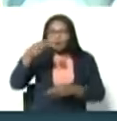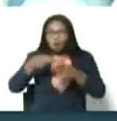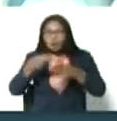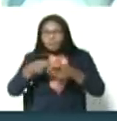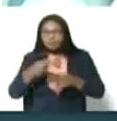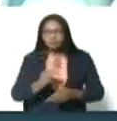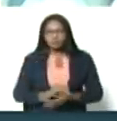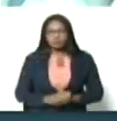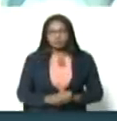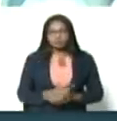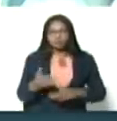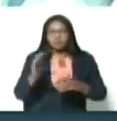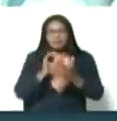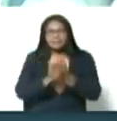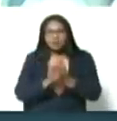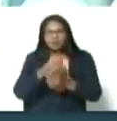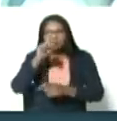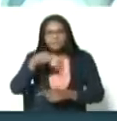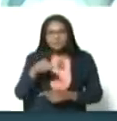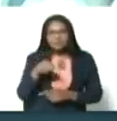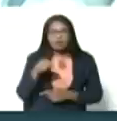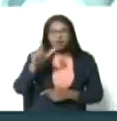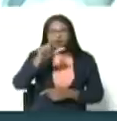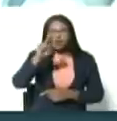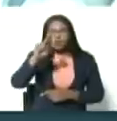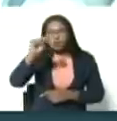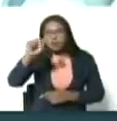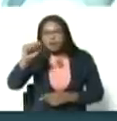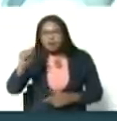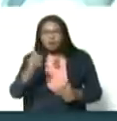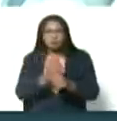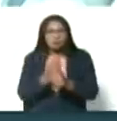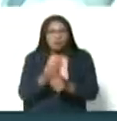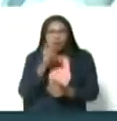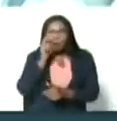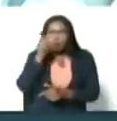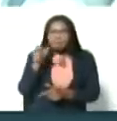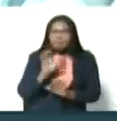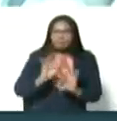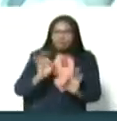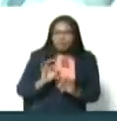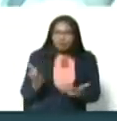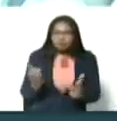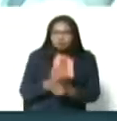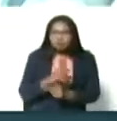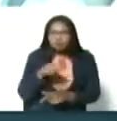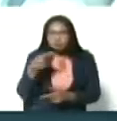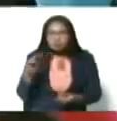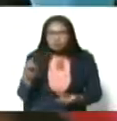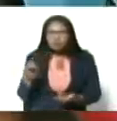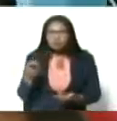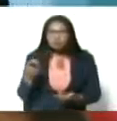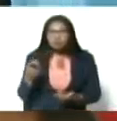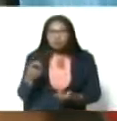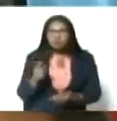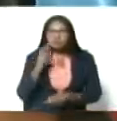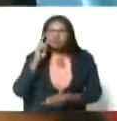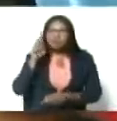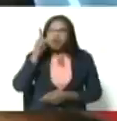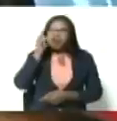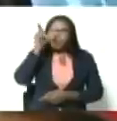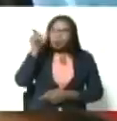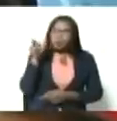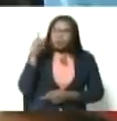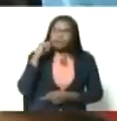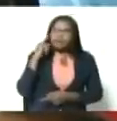amigo y compañero Gustavo Luna, no lo consiguieron a Gustavo. ¿Dónde está Luna? No te creo, Luna, míralo a Luna,